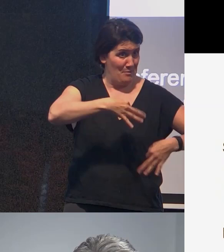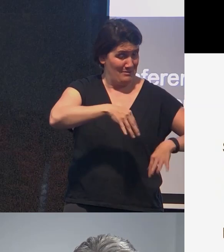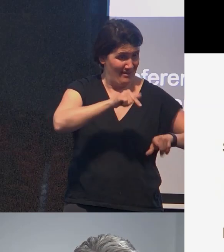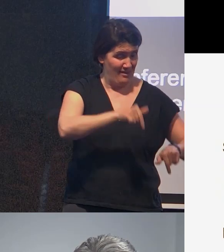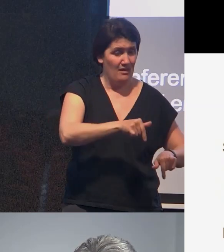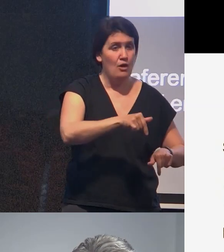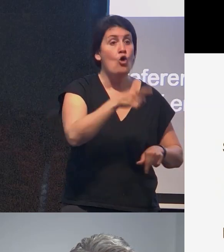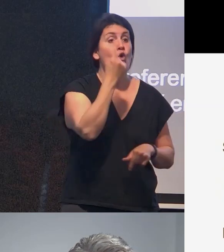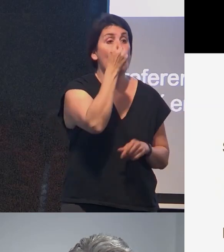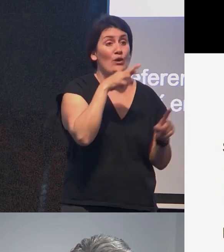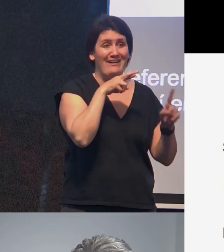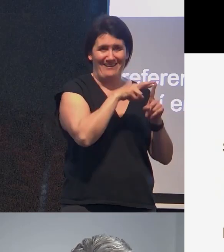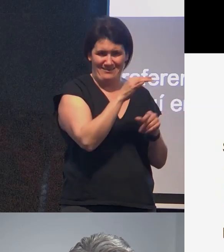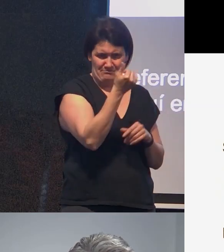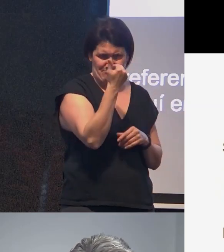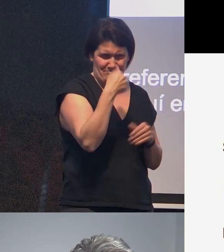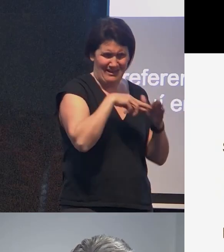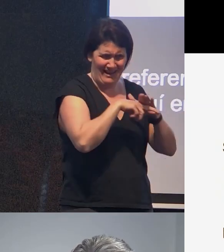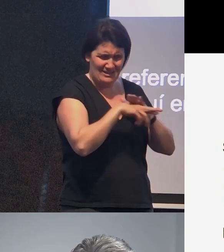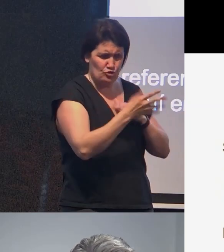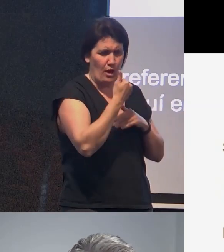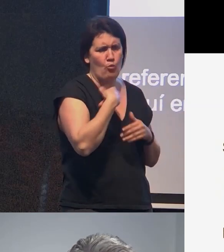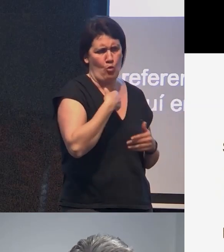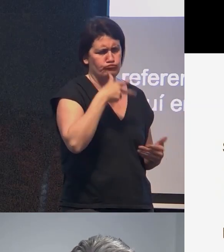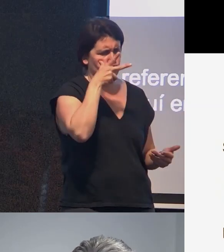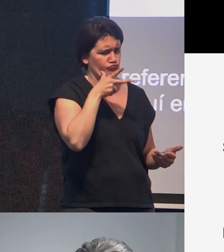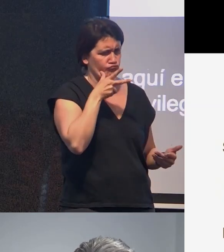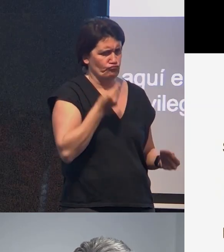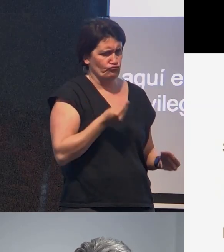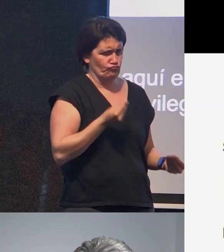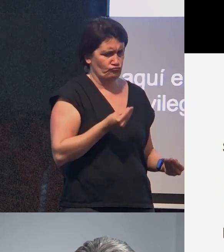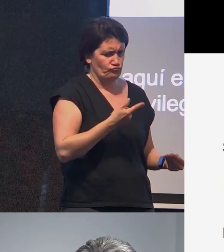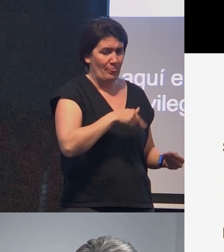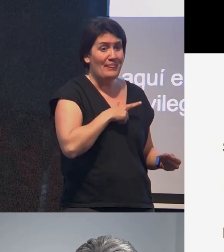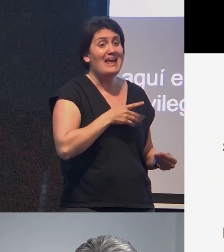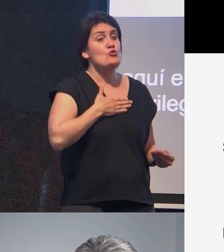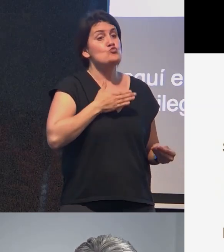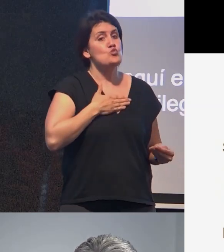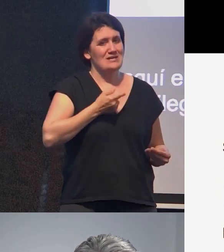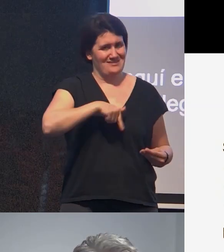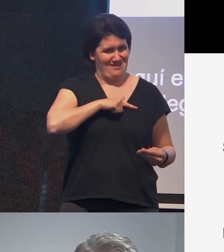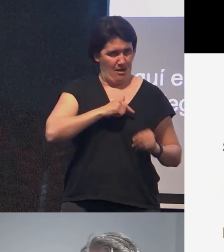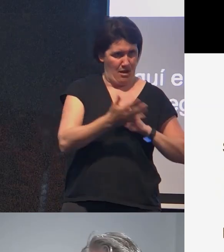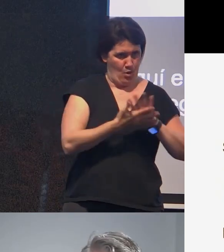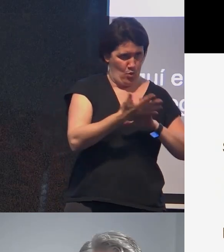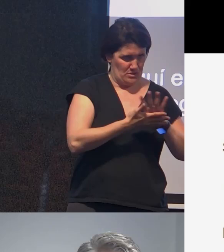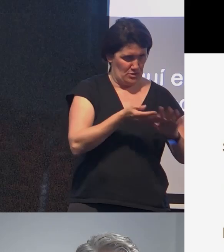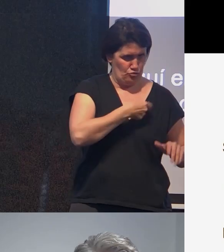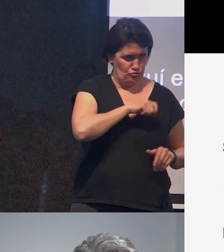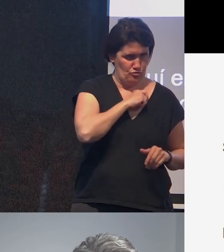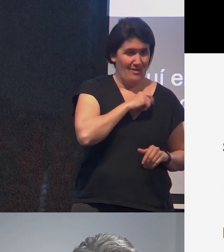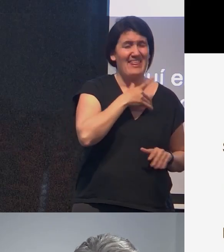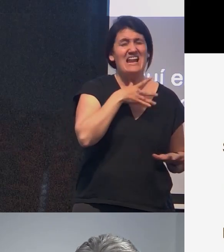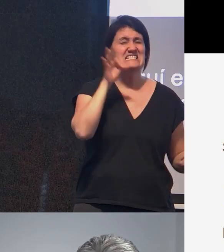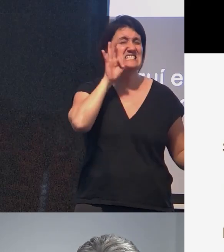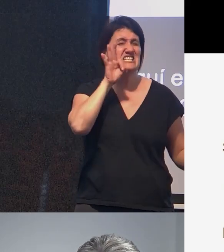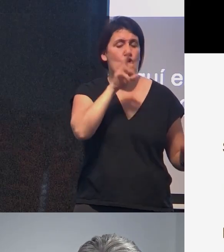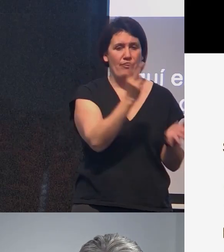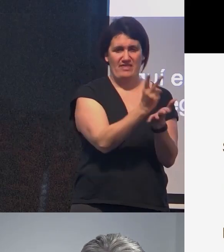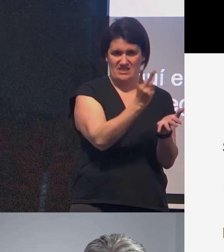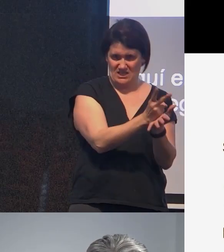tenemos un registro bastante privilegiado de nuestra lengua de signos, datando del siglo